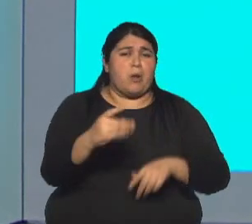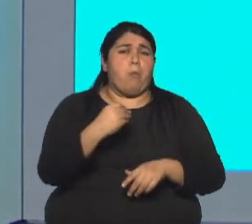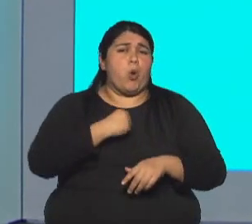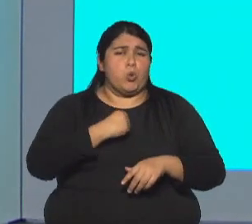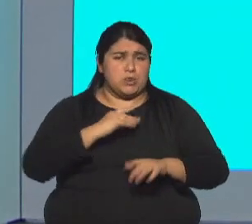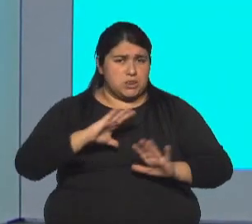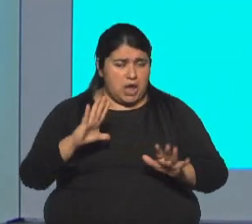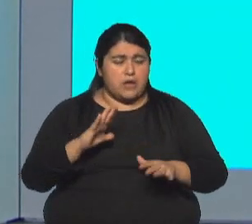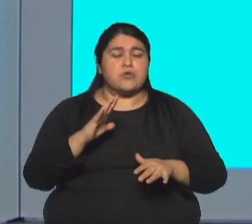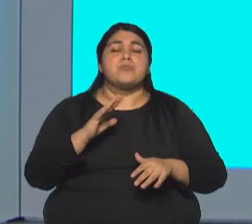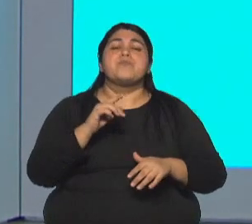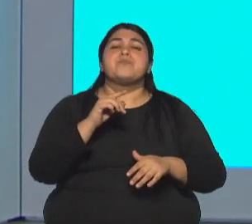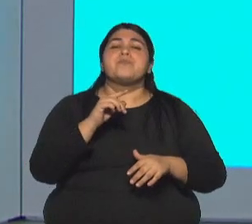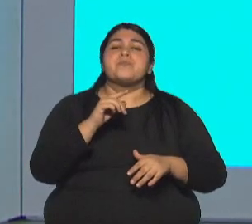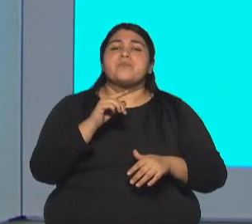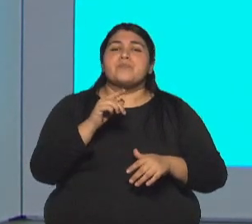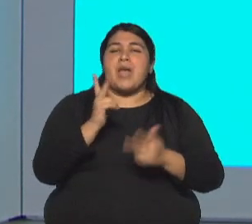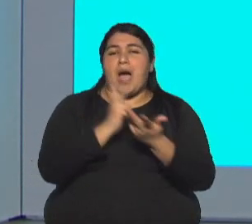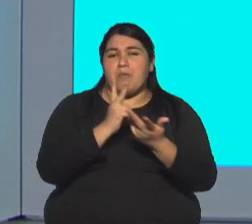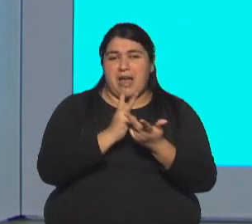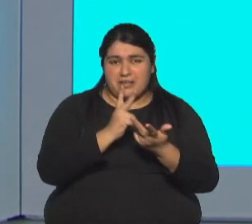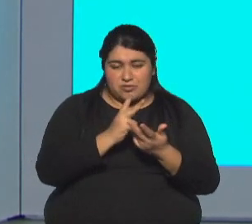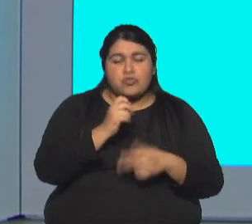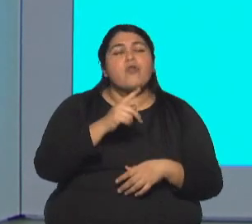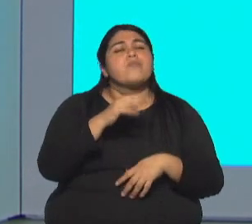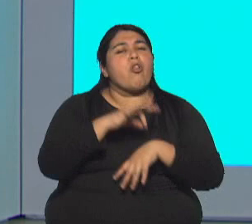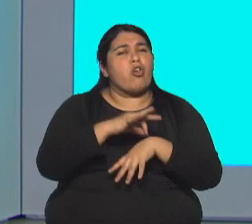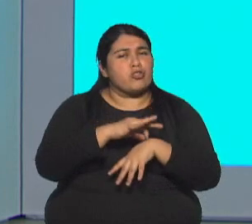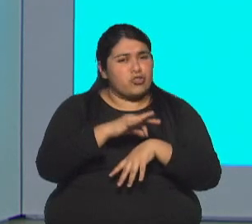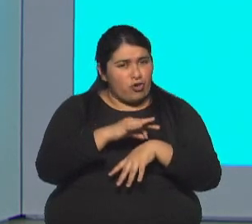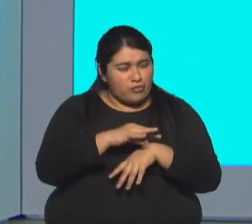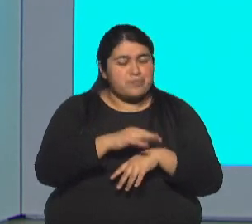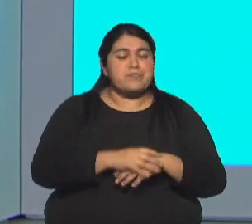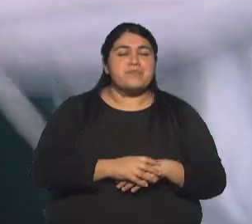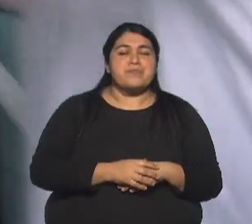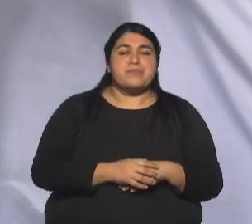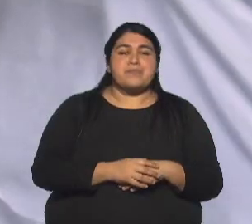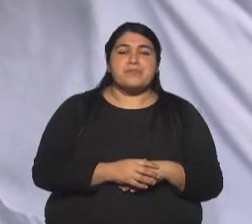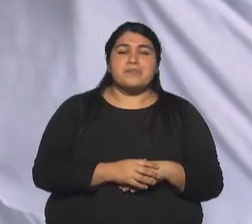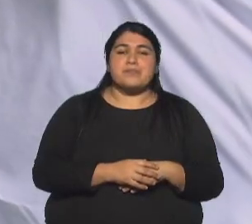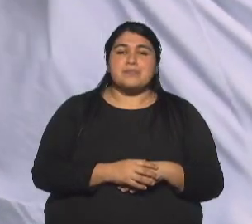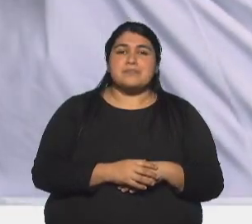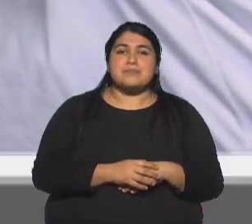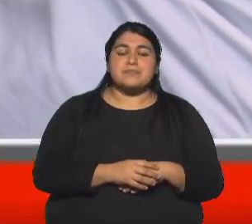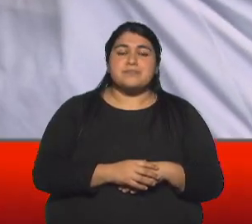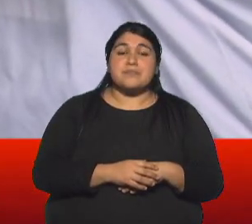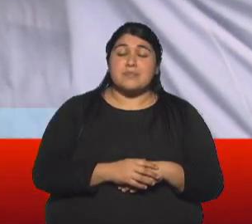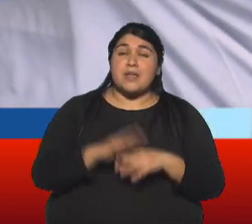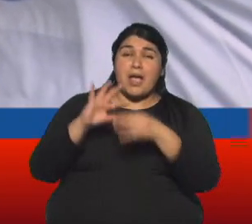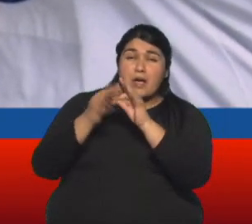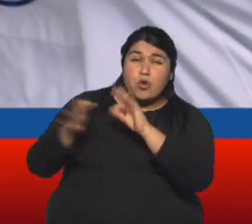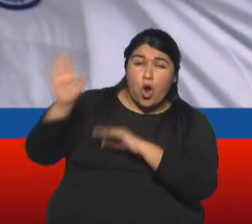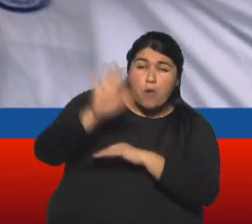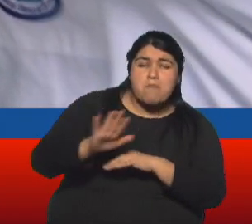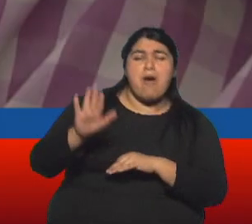para esta campaña. Sobre el tema hablamos con el doctor Jorge Hefner, infectólogo, y esto decía. Lo que es Europa,